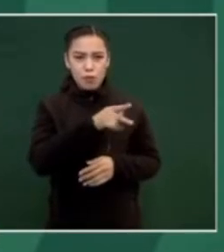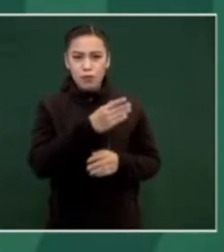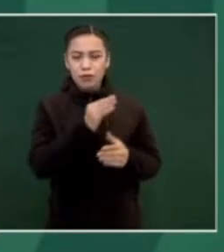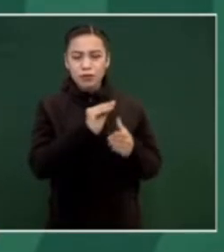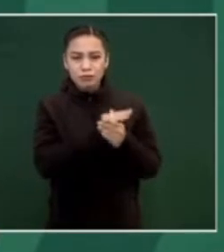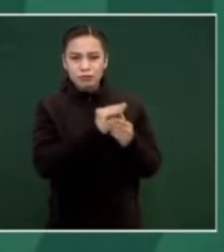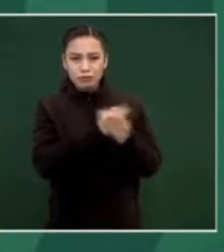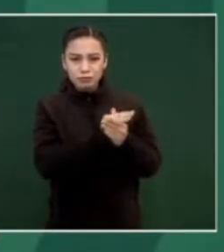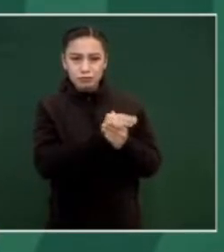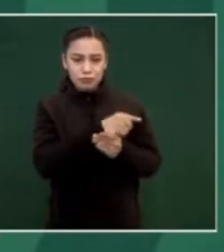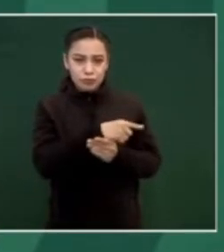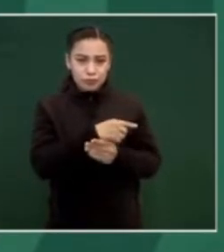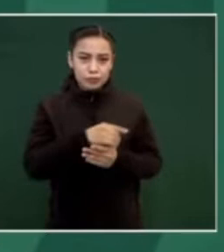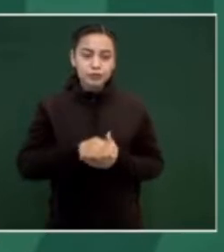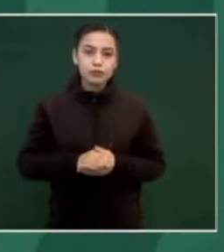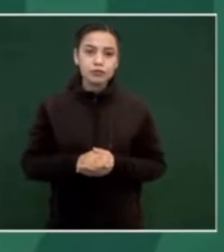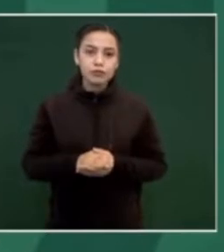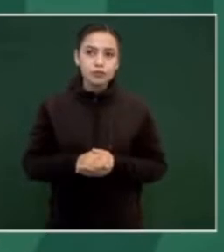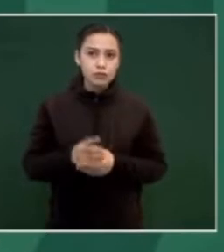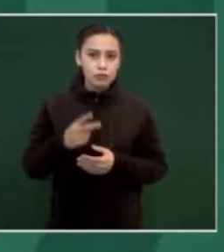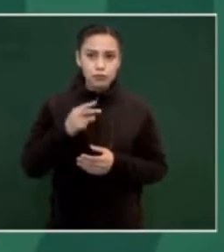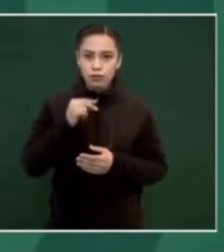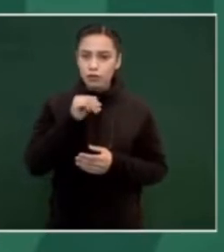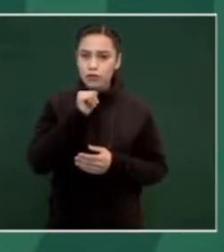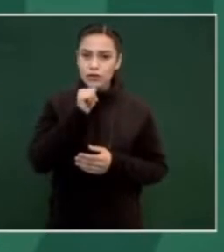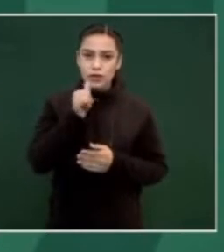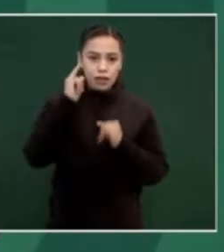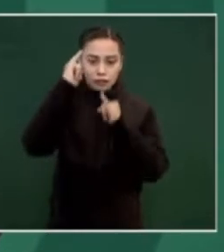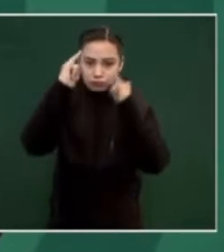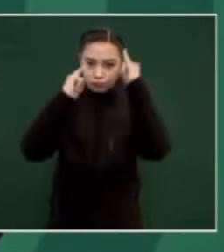no estoy inventando nada